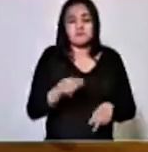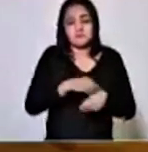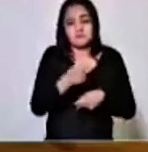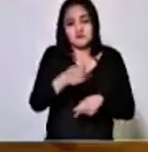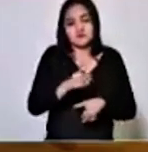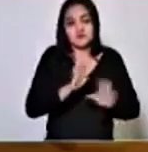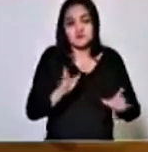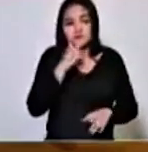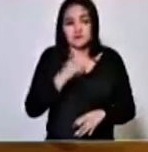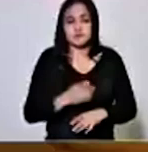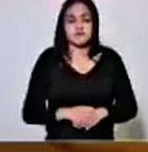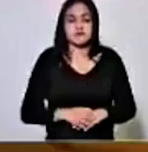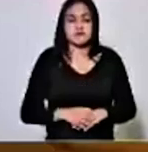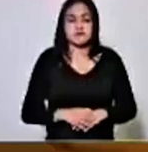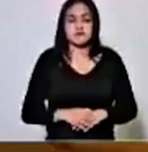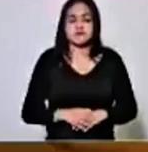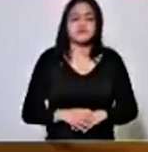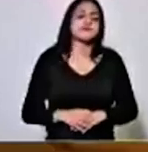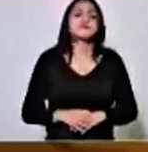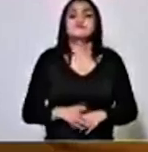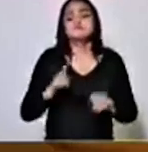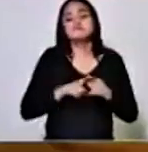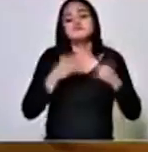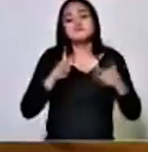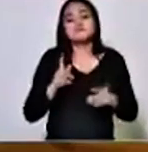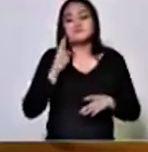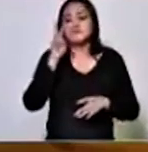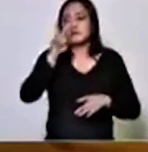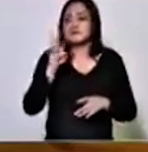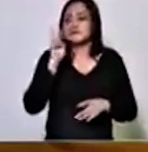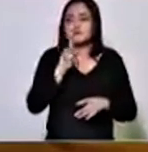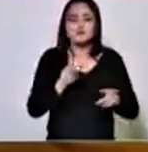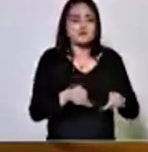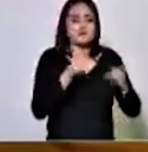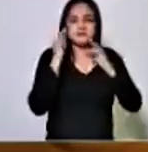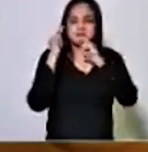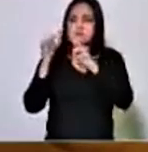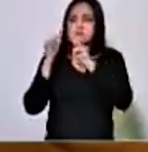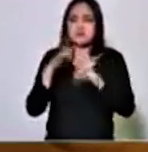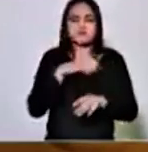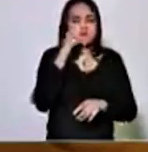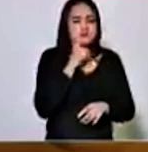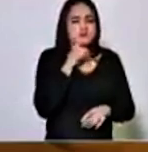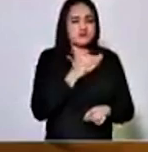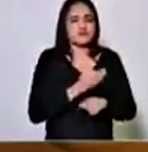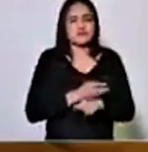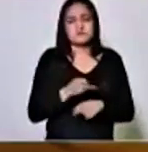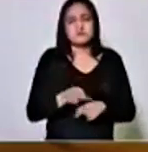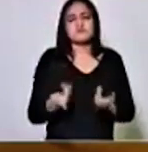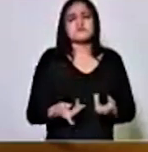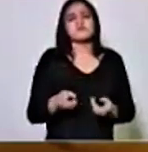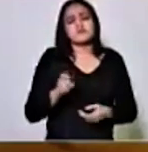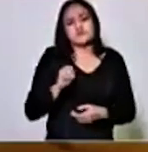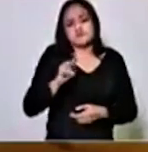tú, ¿sí? Donde sea que se va, ahí hay comercio ambulante, y es un comercio ambulante que